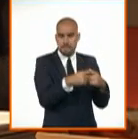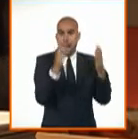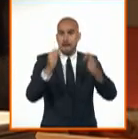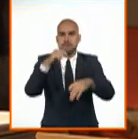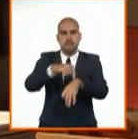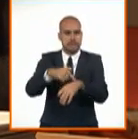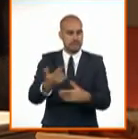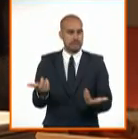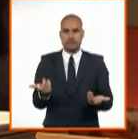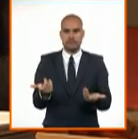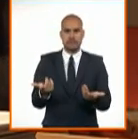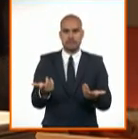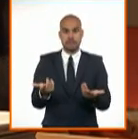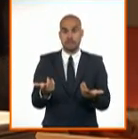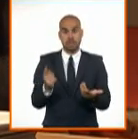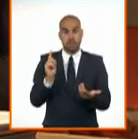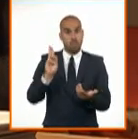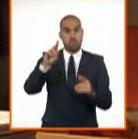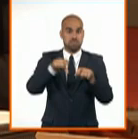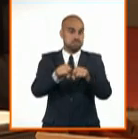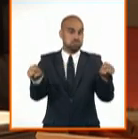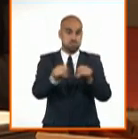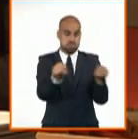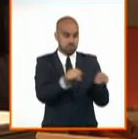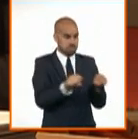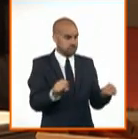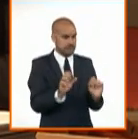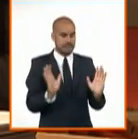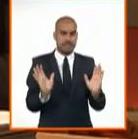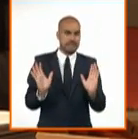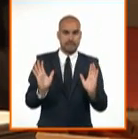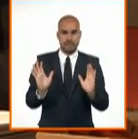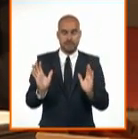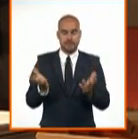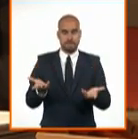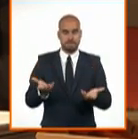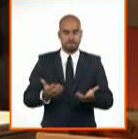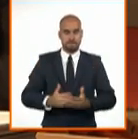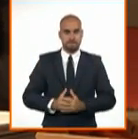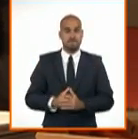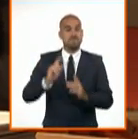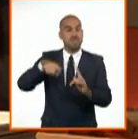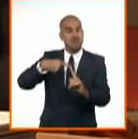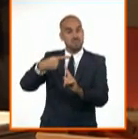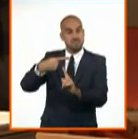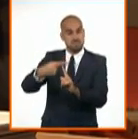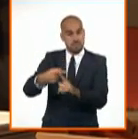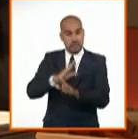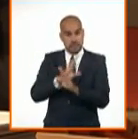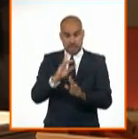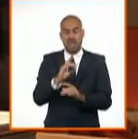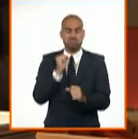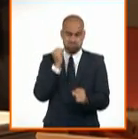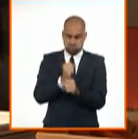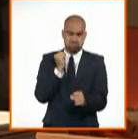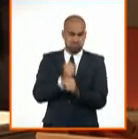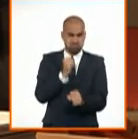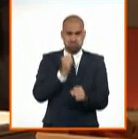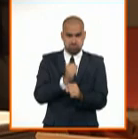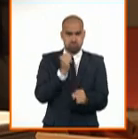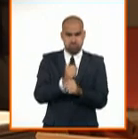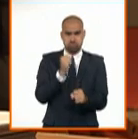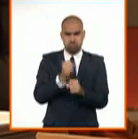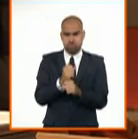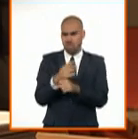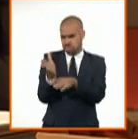de servicio durante determinado tiempo y de esto explicar que se está trabajando intensamente por todos los colectivos de